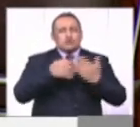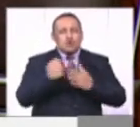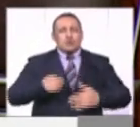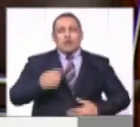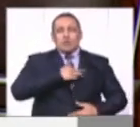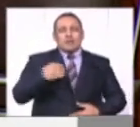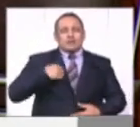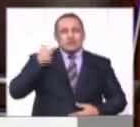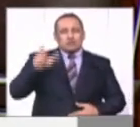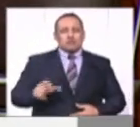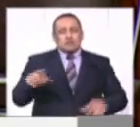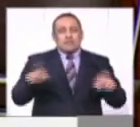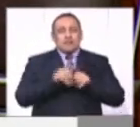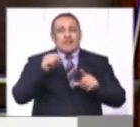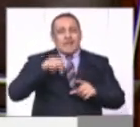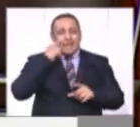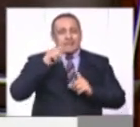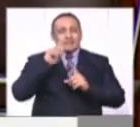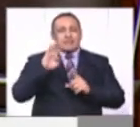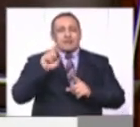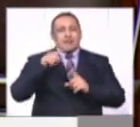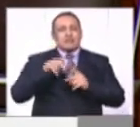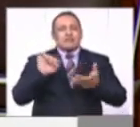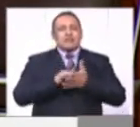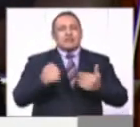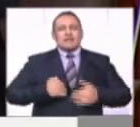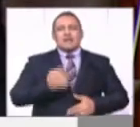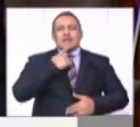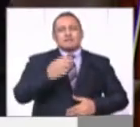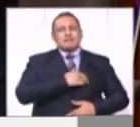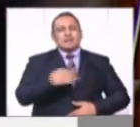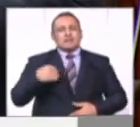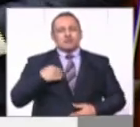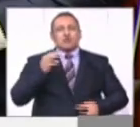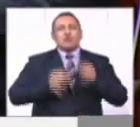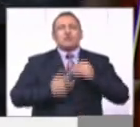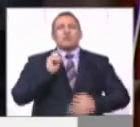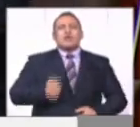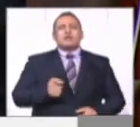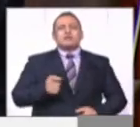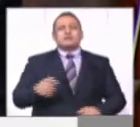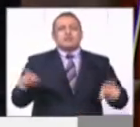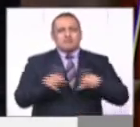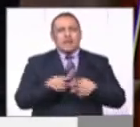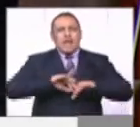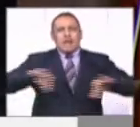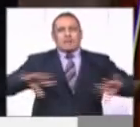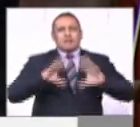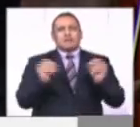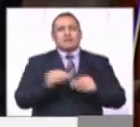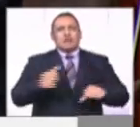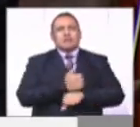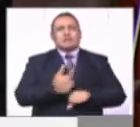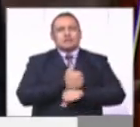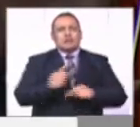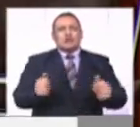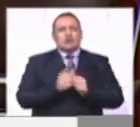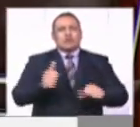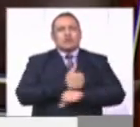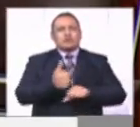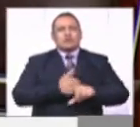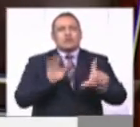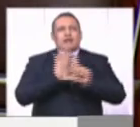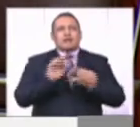primier Aníbal Torres cuando era ministro de Justicia lejos de asesorar como asesor